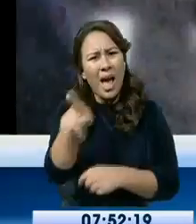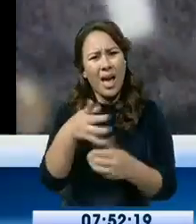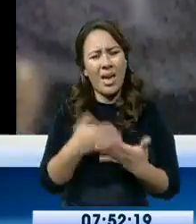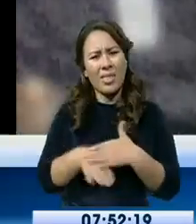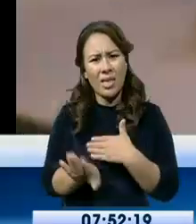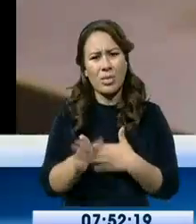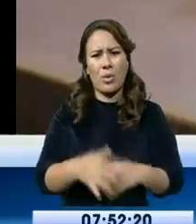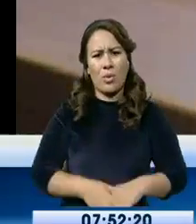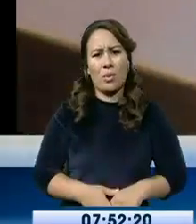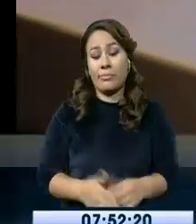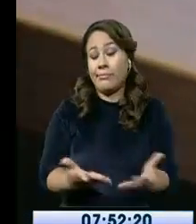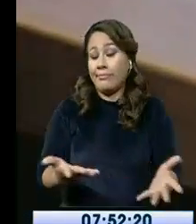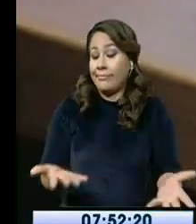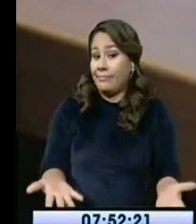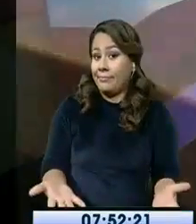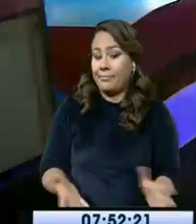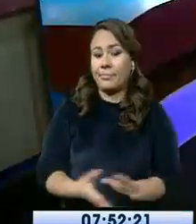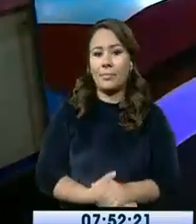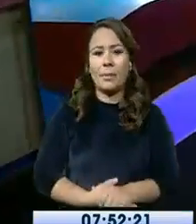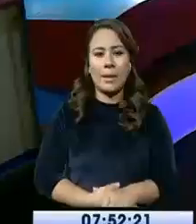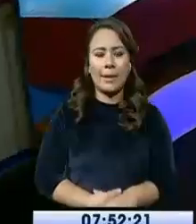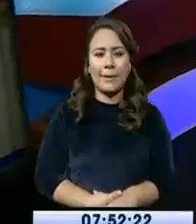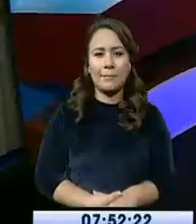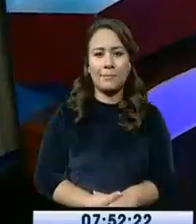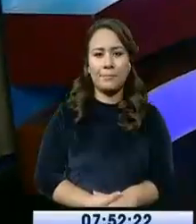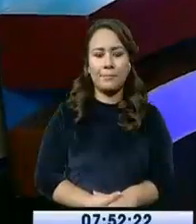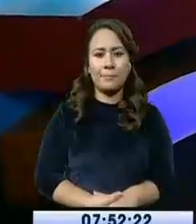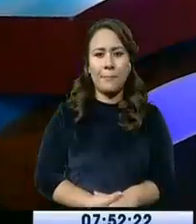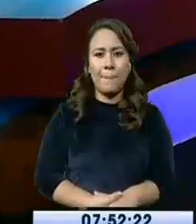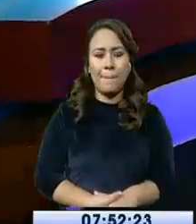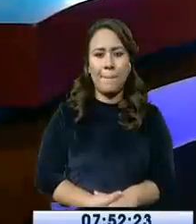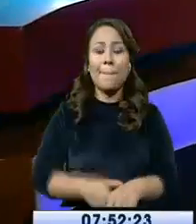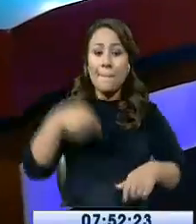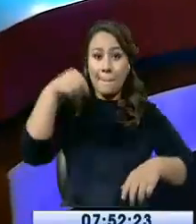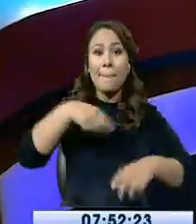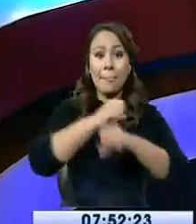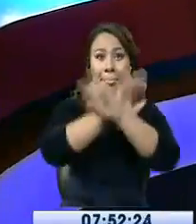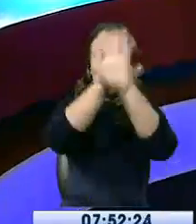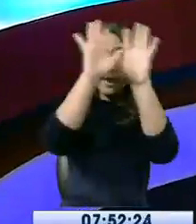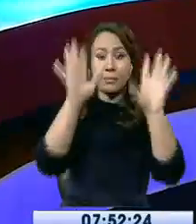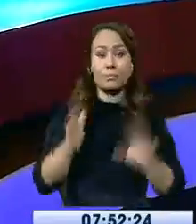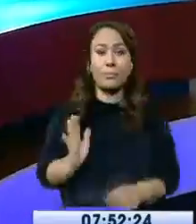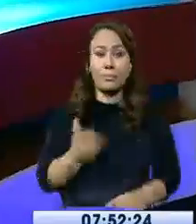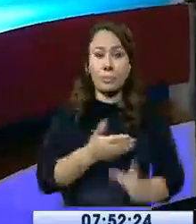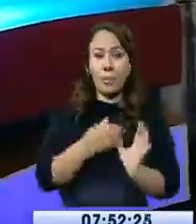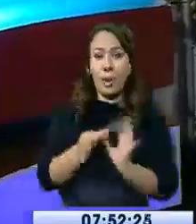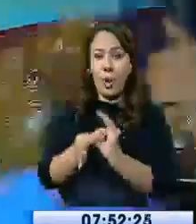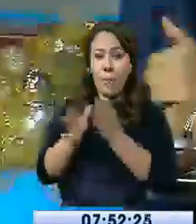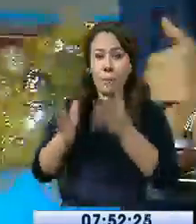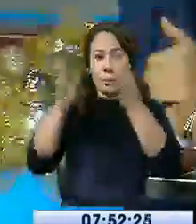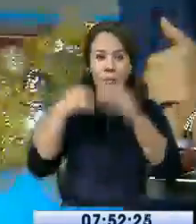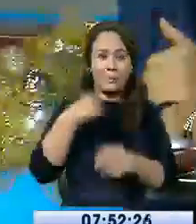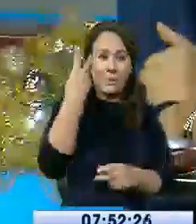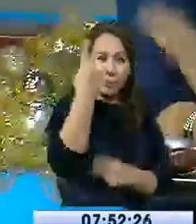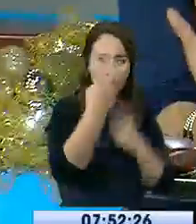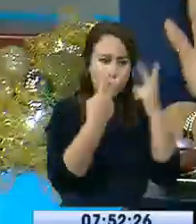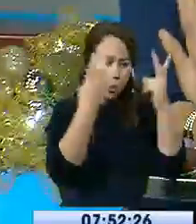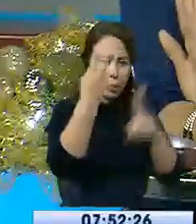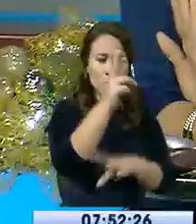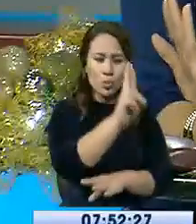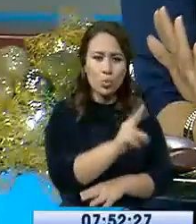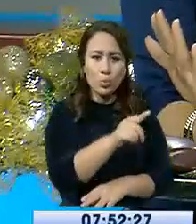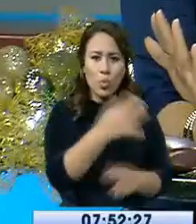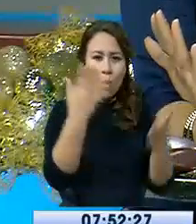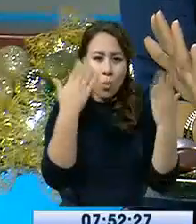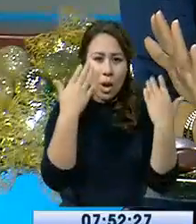Informó Roselena Vascones. Y esta madrugada Jorge Salazar recorrió el suburbio de Guayaquil y se encontró